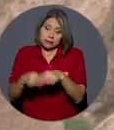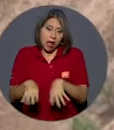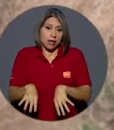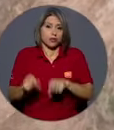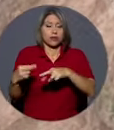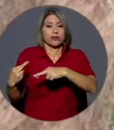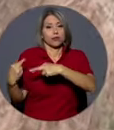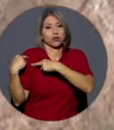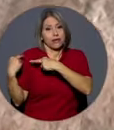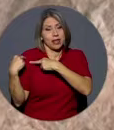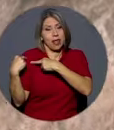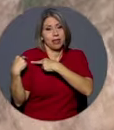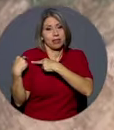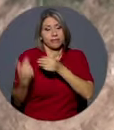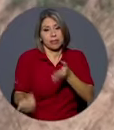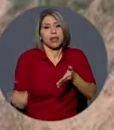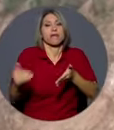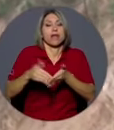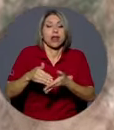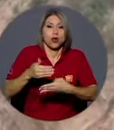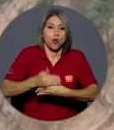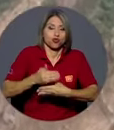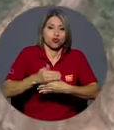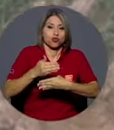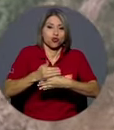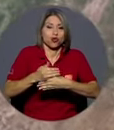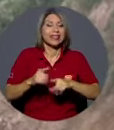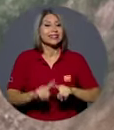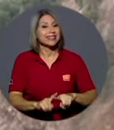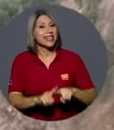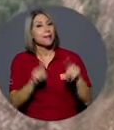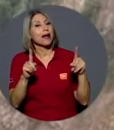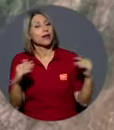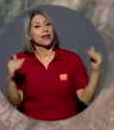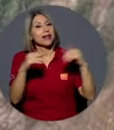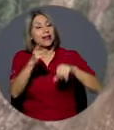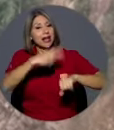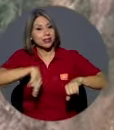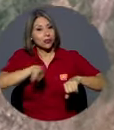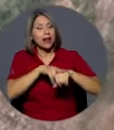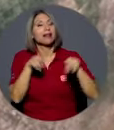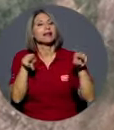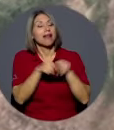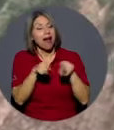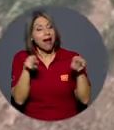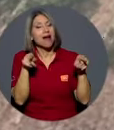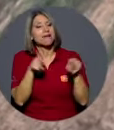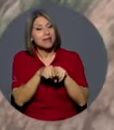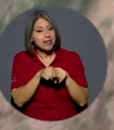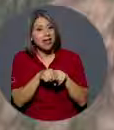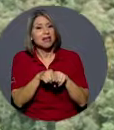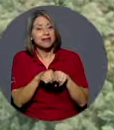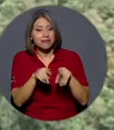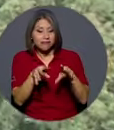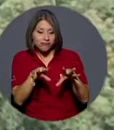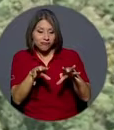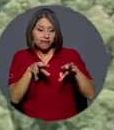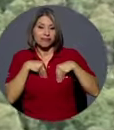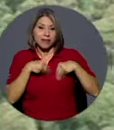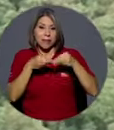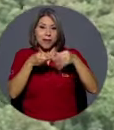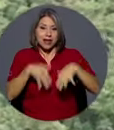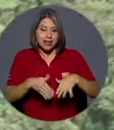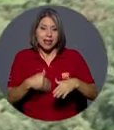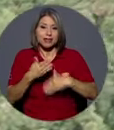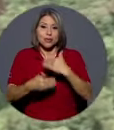esa responsabilidad de reconstrucción. Sin embargo, el nivel nacional también absorbe estas pérdidas y